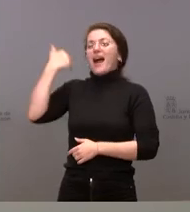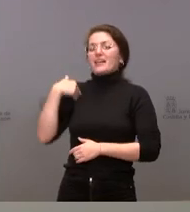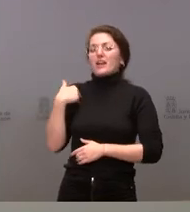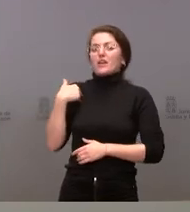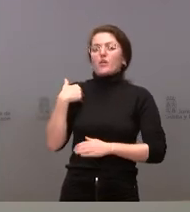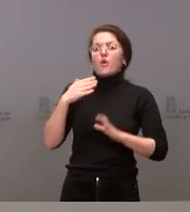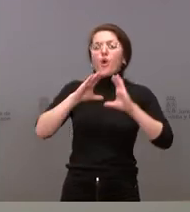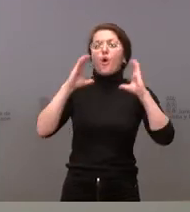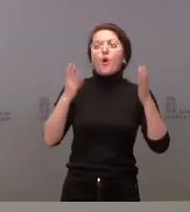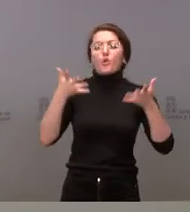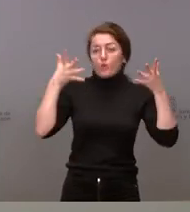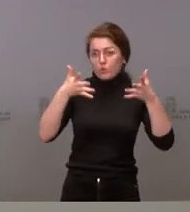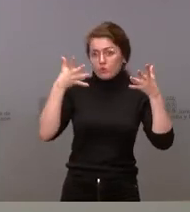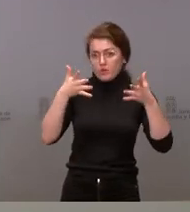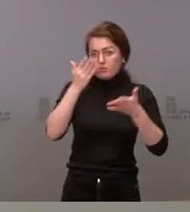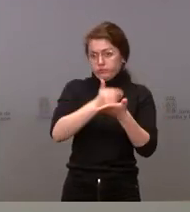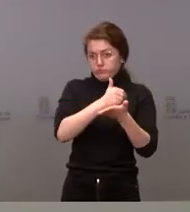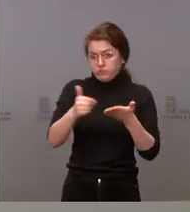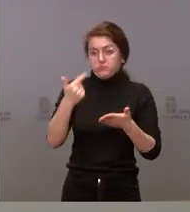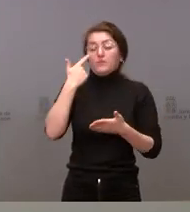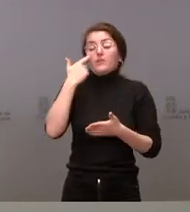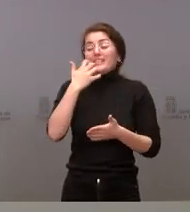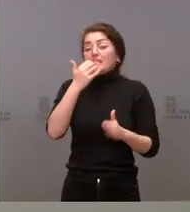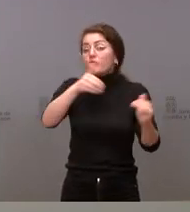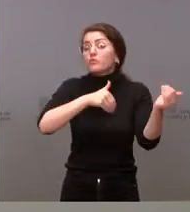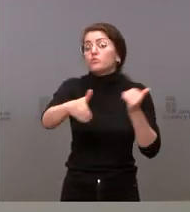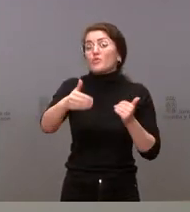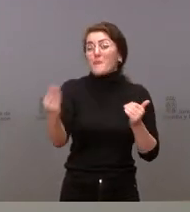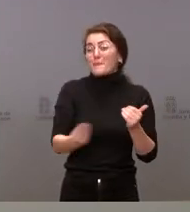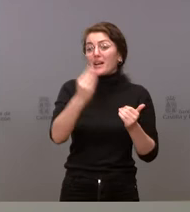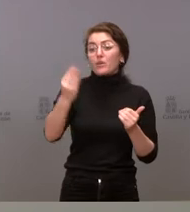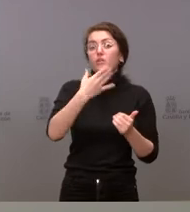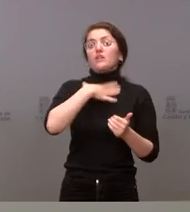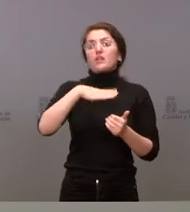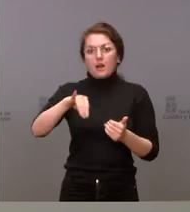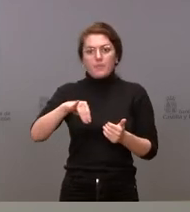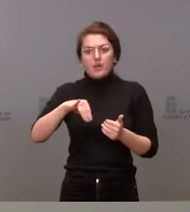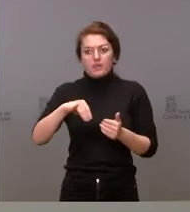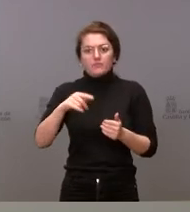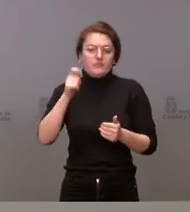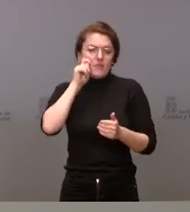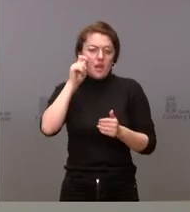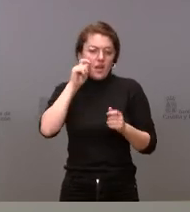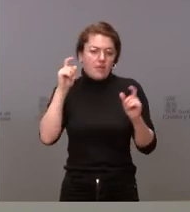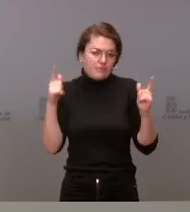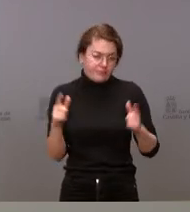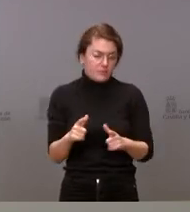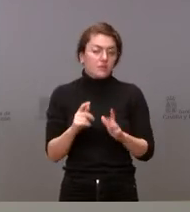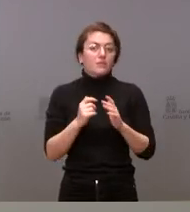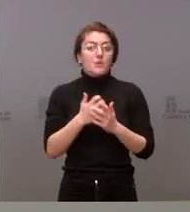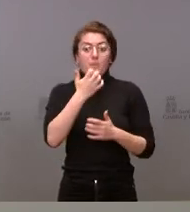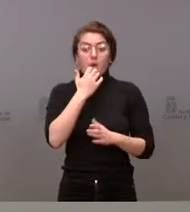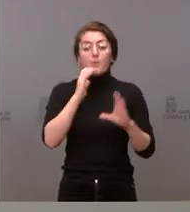de disminuir la intensidad de la vigilancia epidemiológica concretamente a los grupos que lo manifestado antes es decir grupos